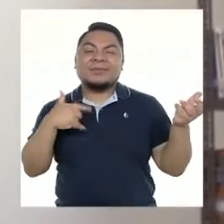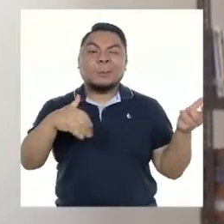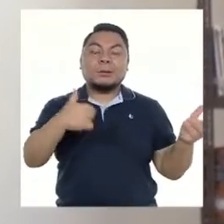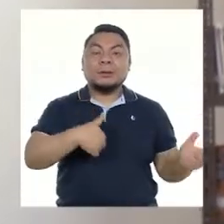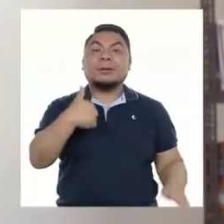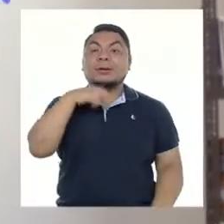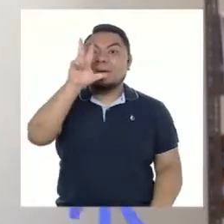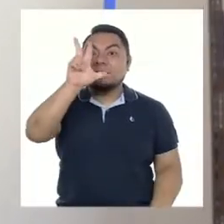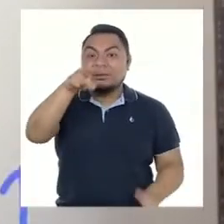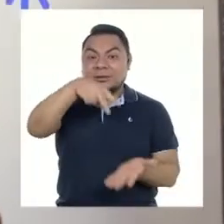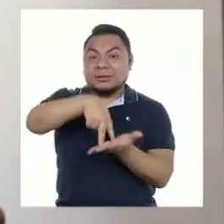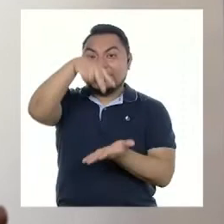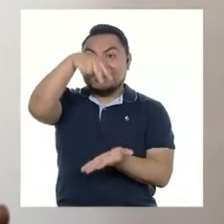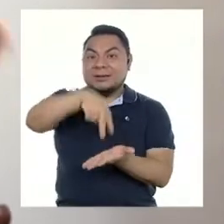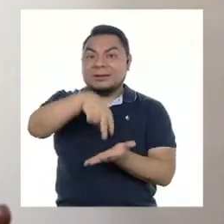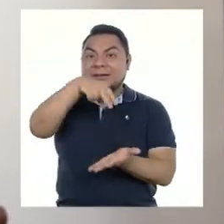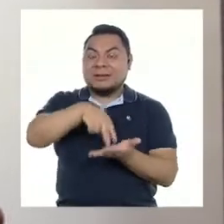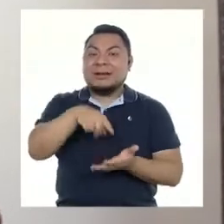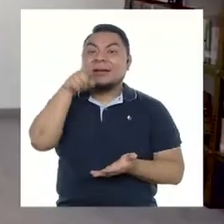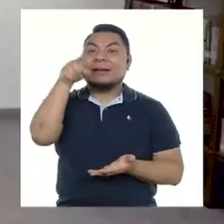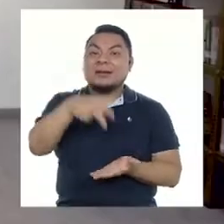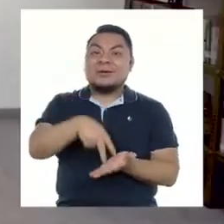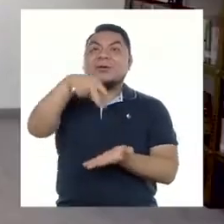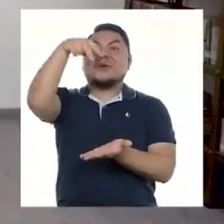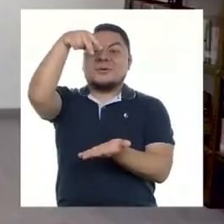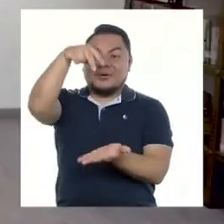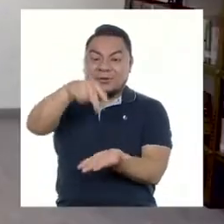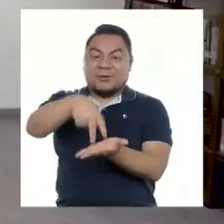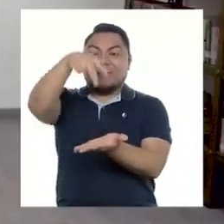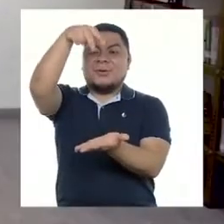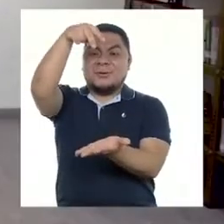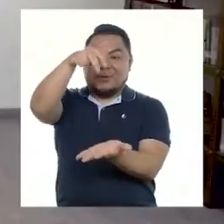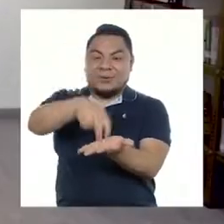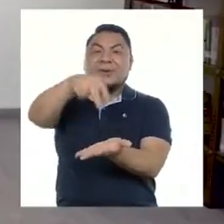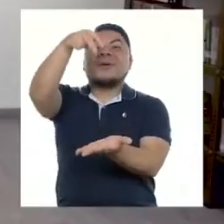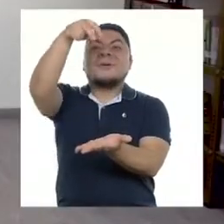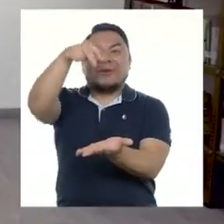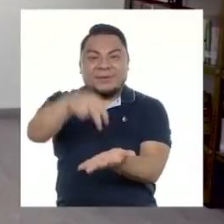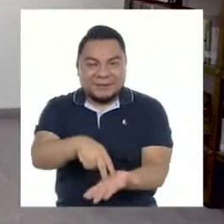Doy tres saltos hacia el cielo, rum, rum.